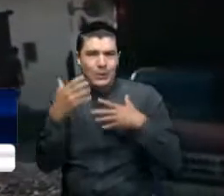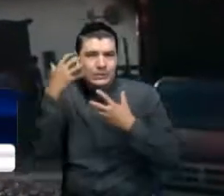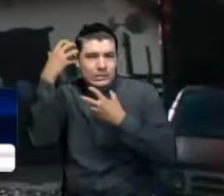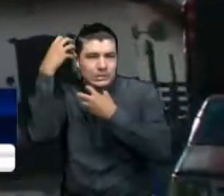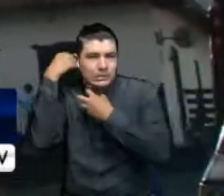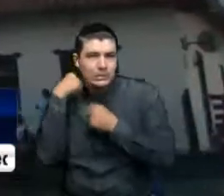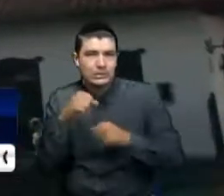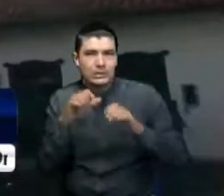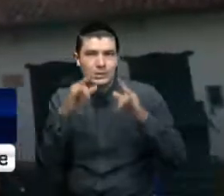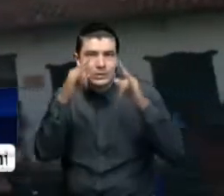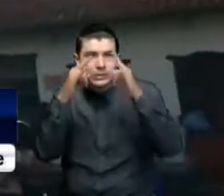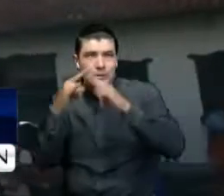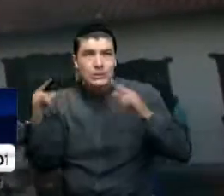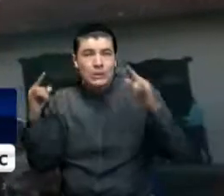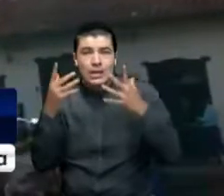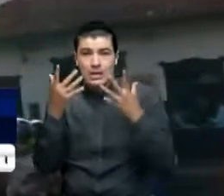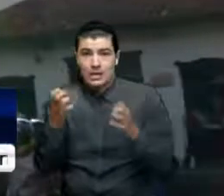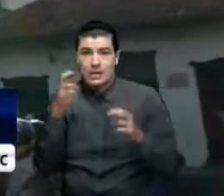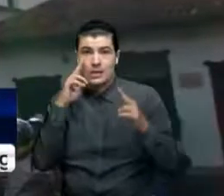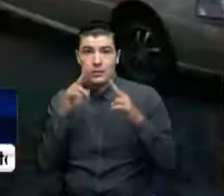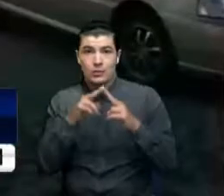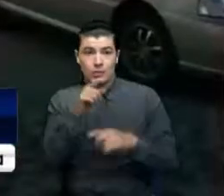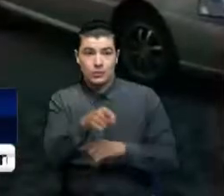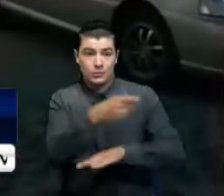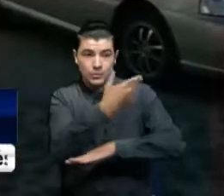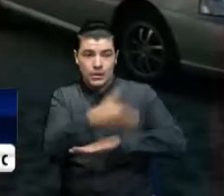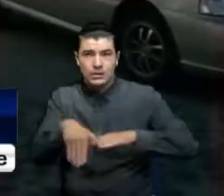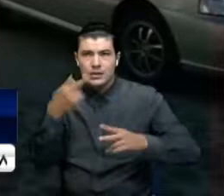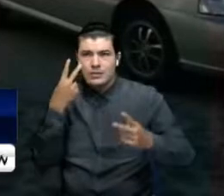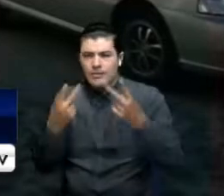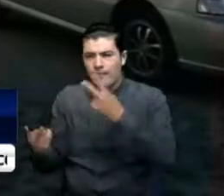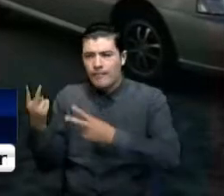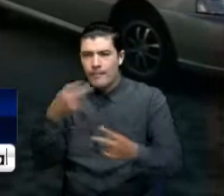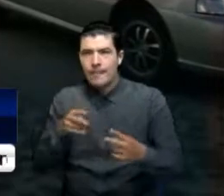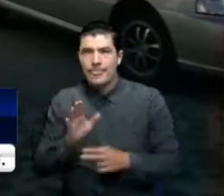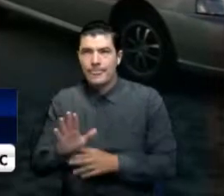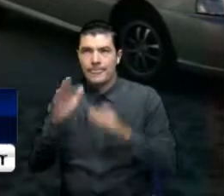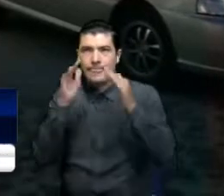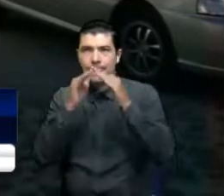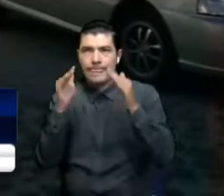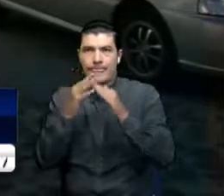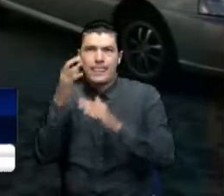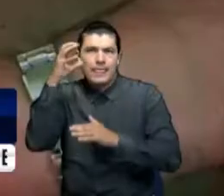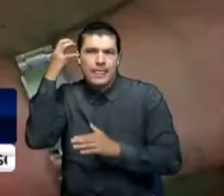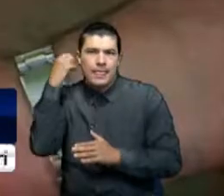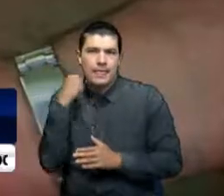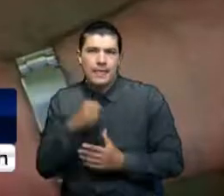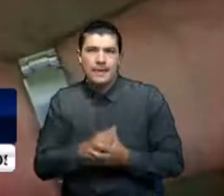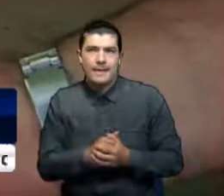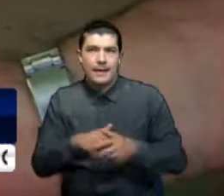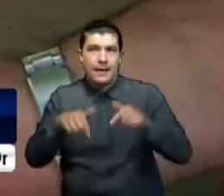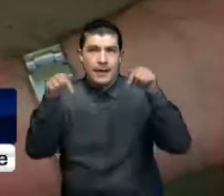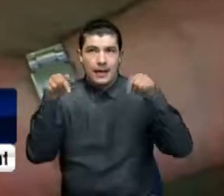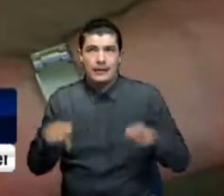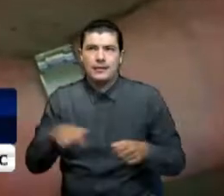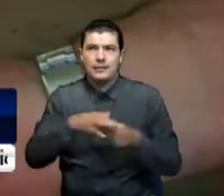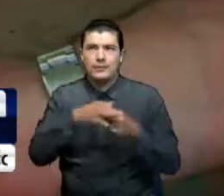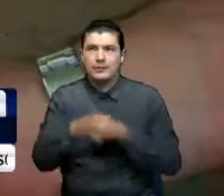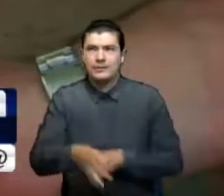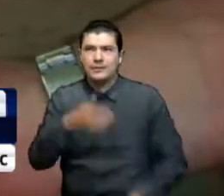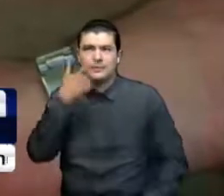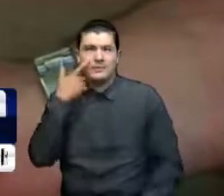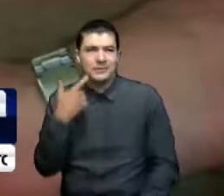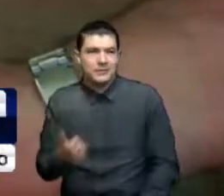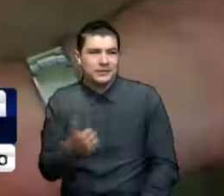visitantes que quieren recorrer sus calles empedradas y visitar sus casas coloniales. Esto es un municipio muy agradable